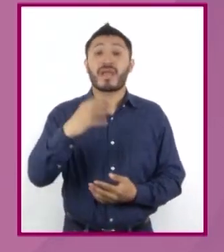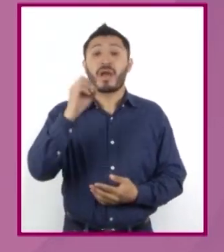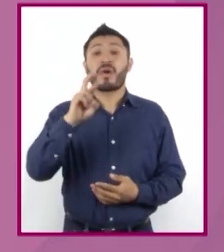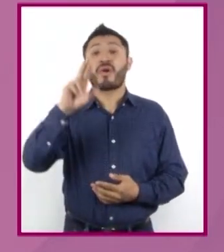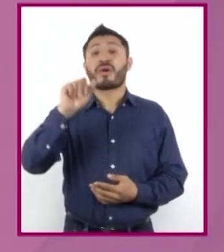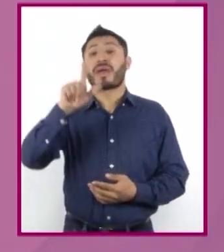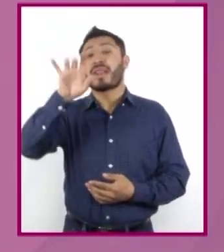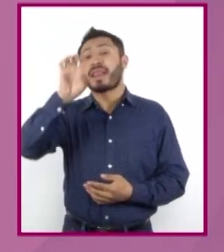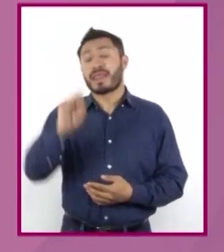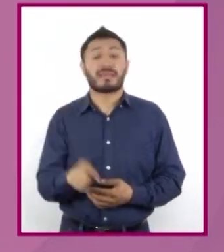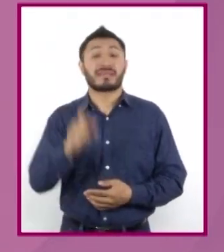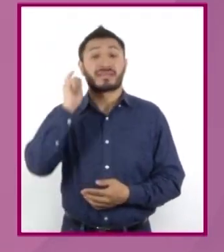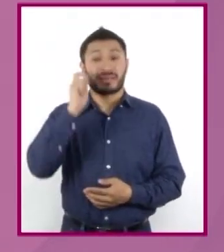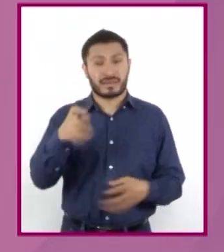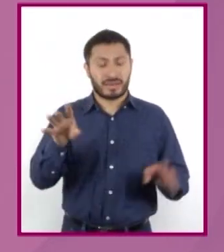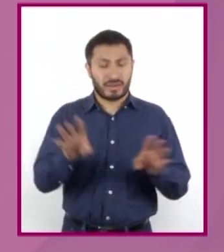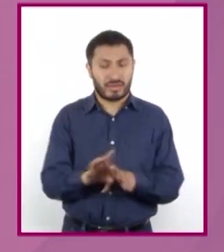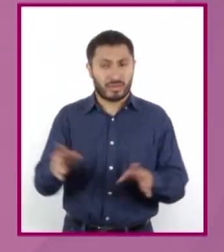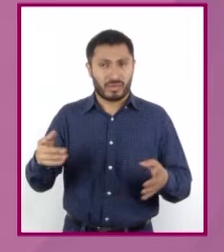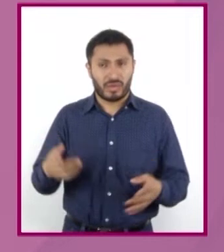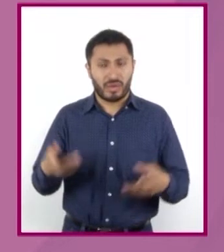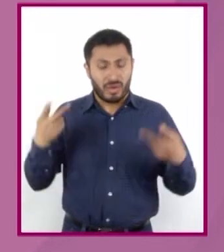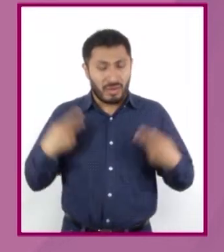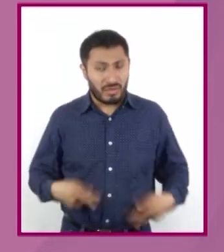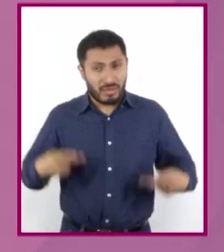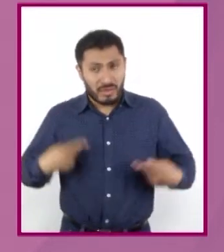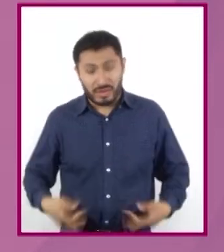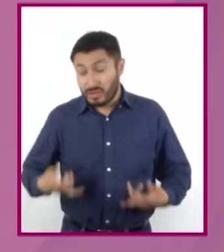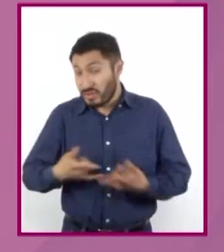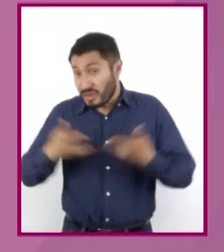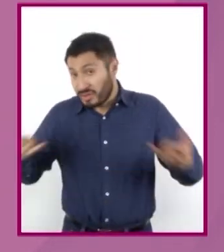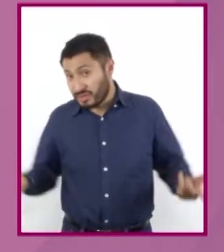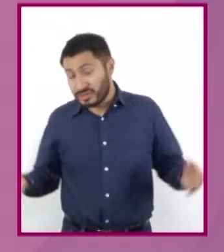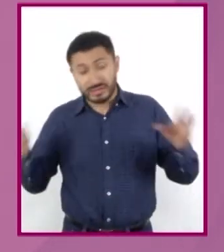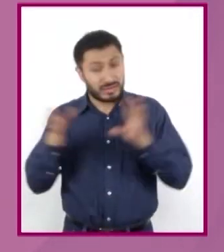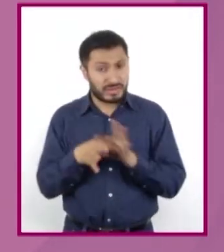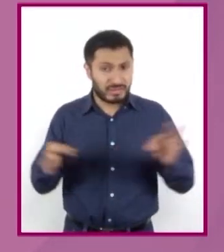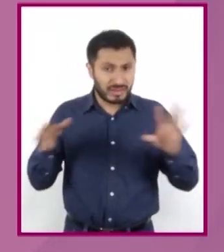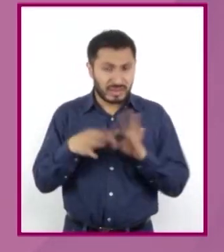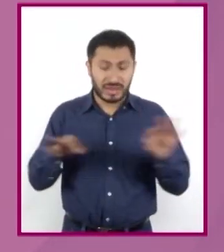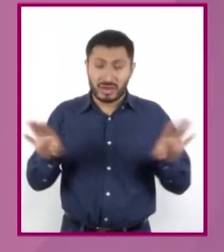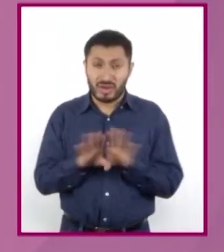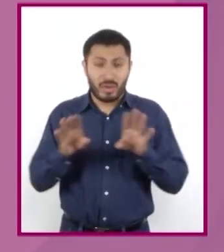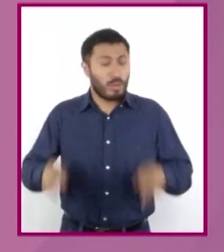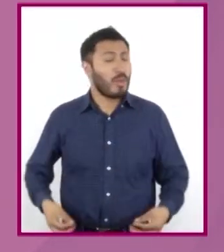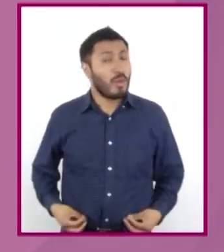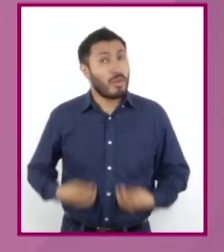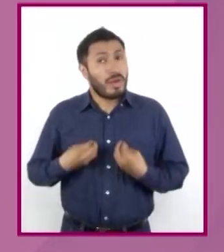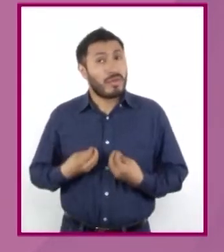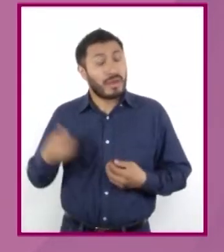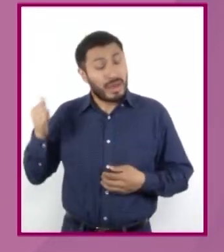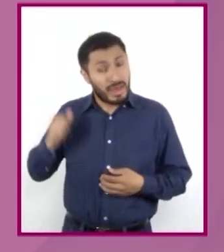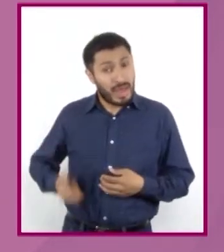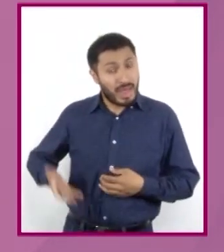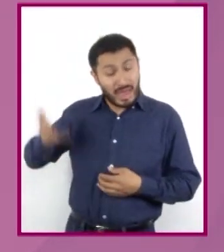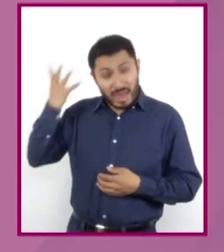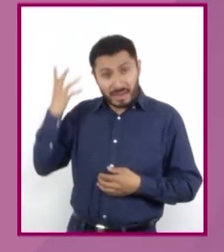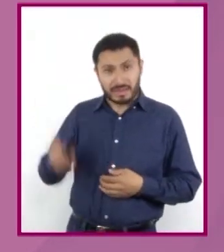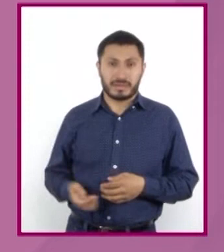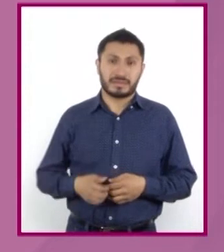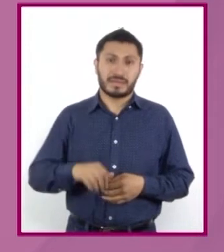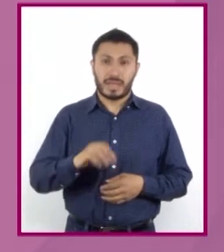relatos de un protagonista que narra cómo vivió un hecho en particular. Otras fuentes primarias